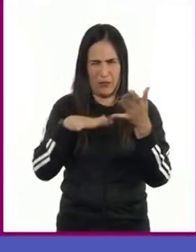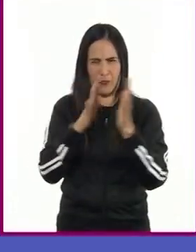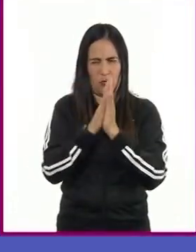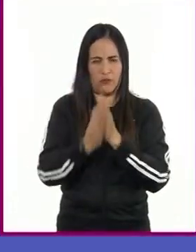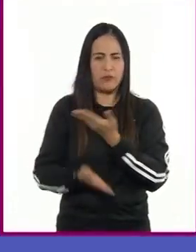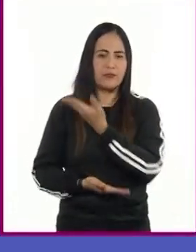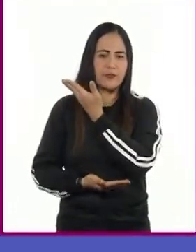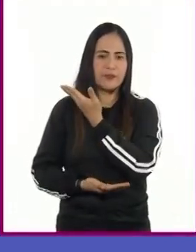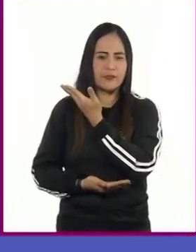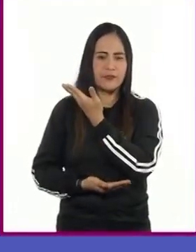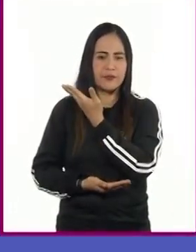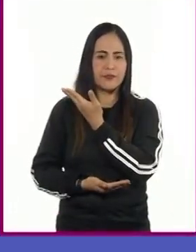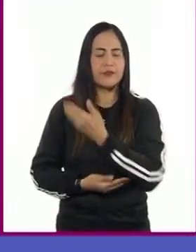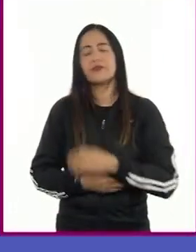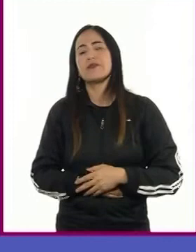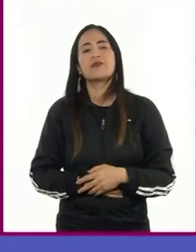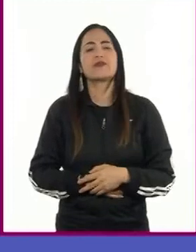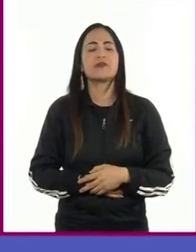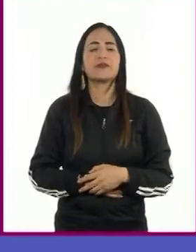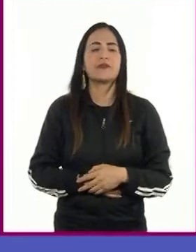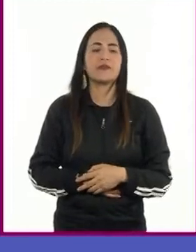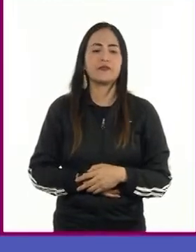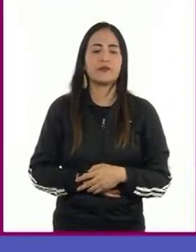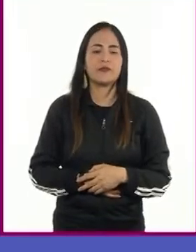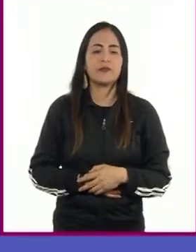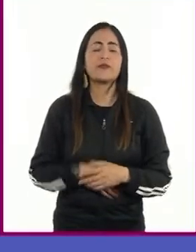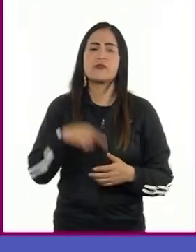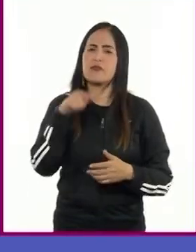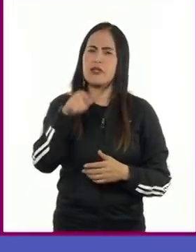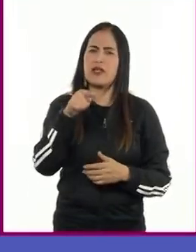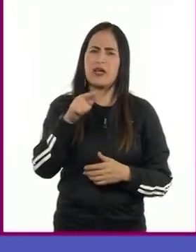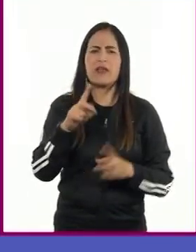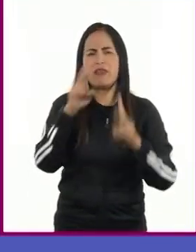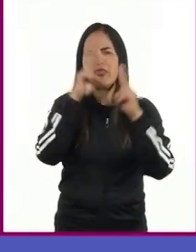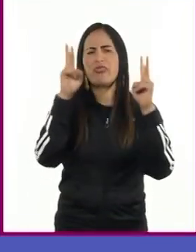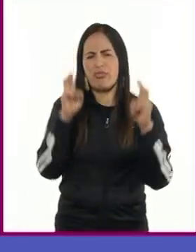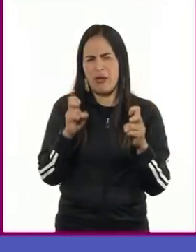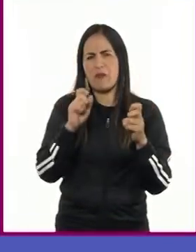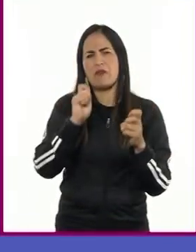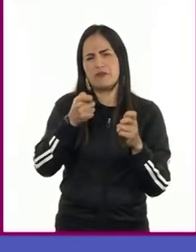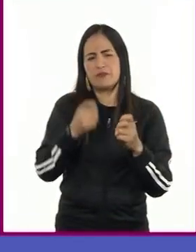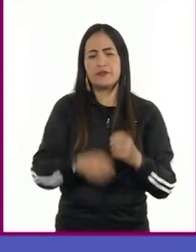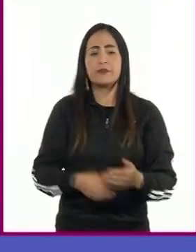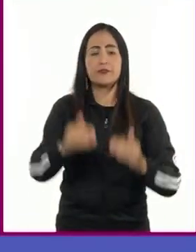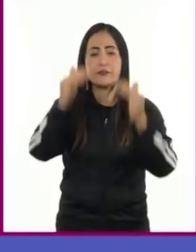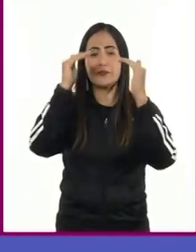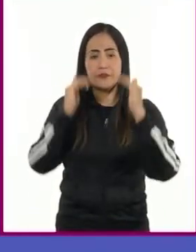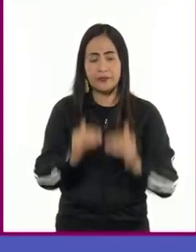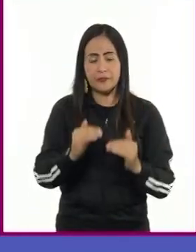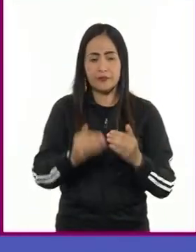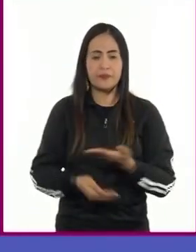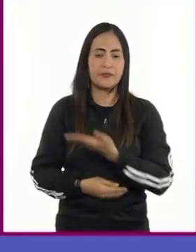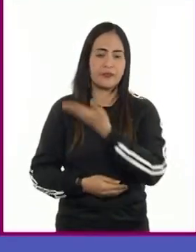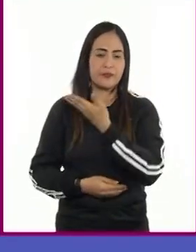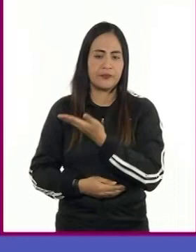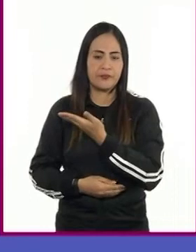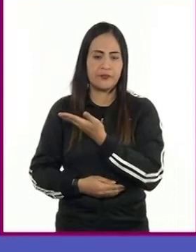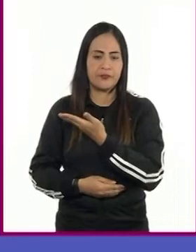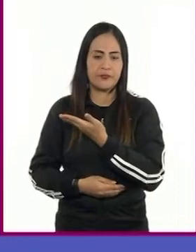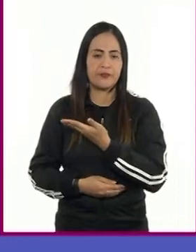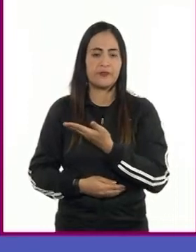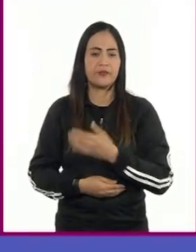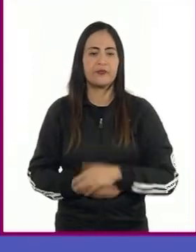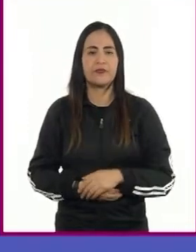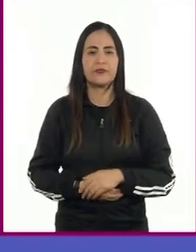considerar el título de la exposición, ya que presenta el tema a tratar. Después se tiene que delimitar los